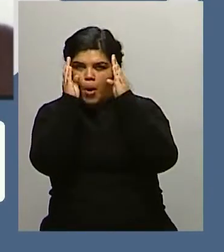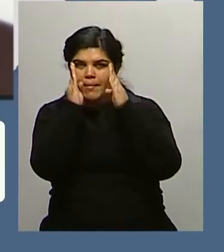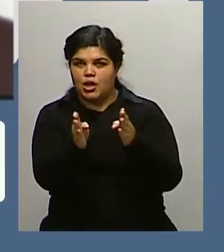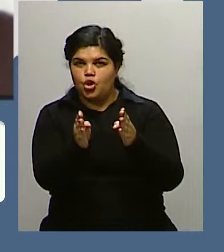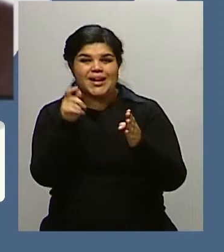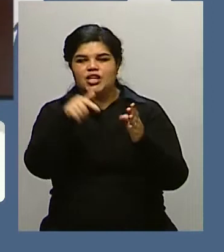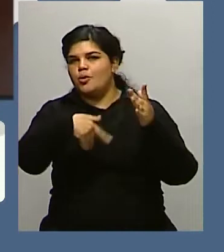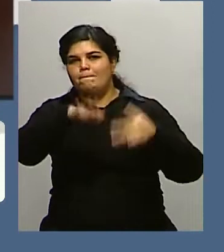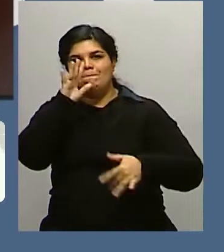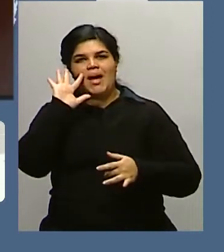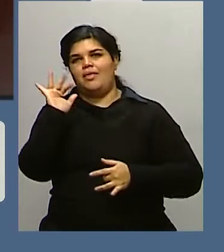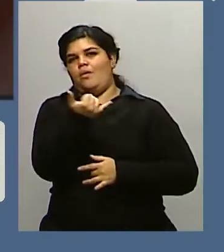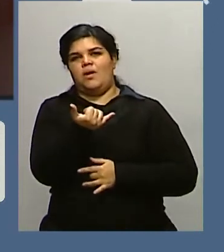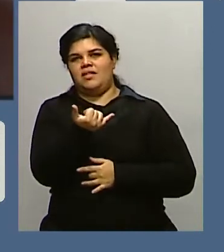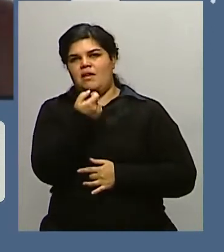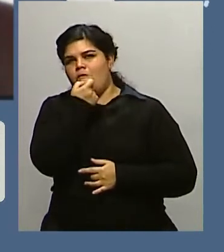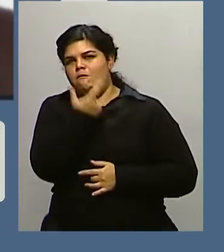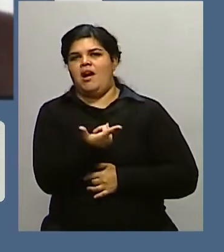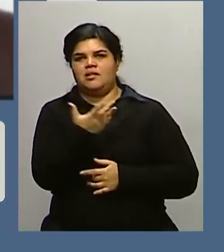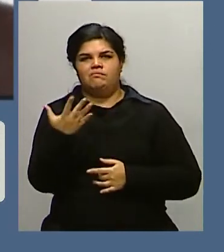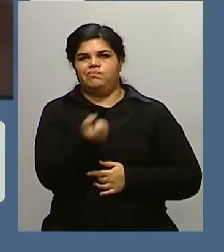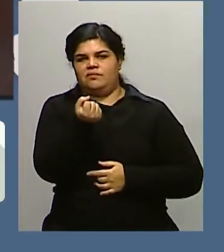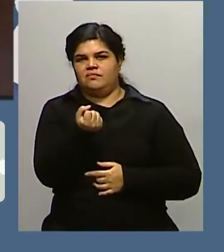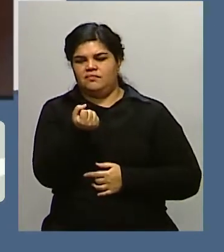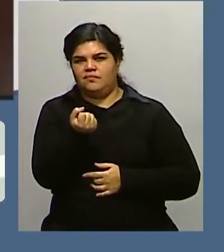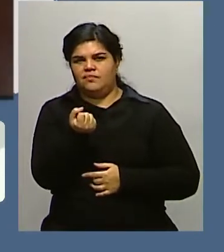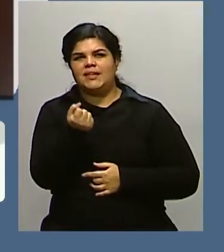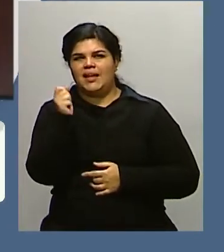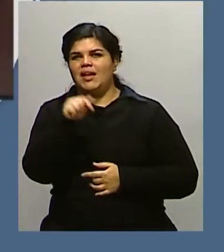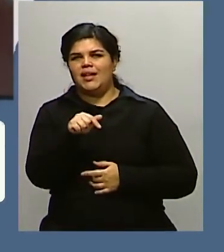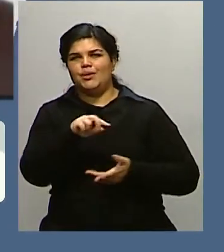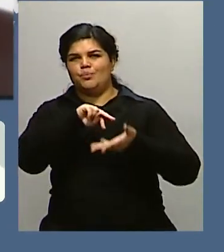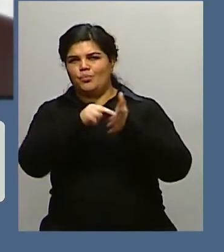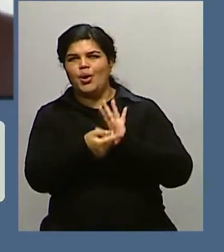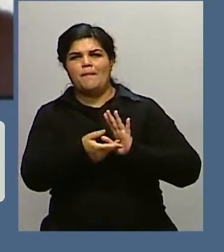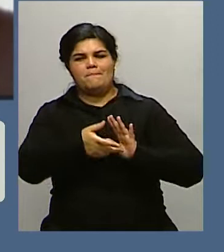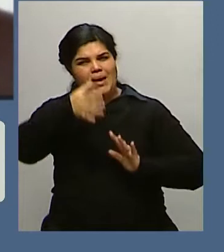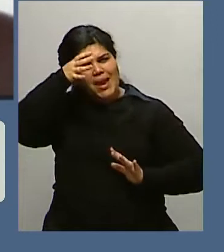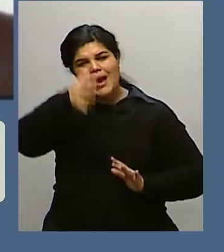más visibles en algún sentido, aunque no los más dramáticos, por lo menos tiene